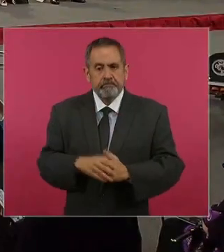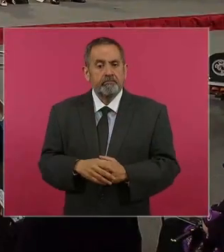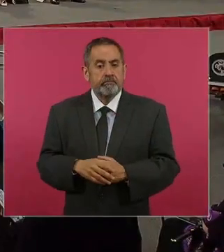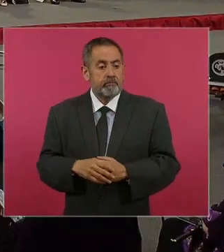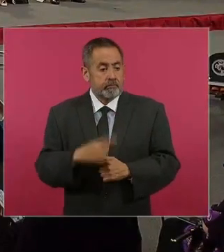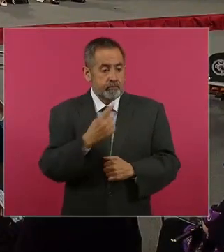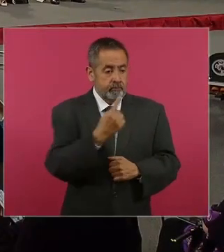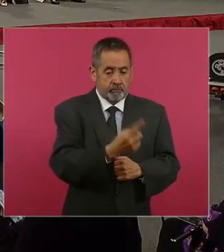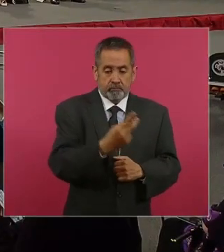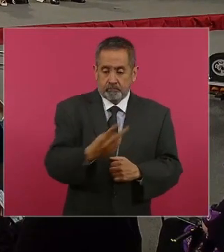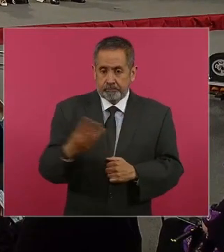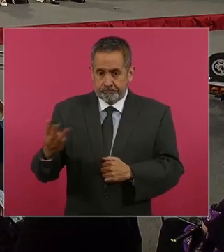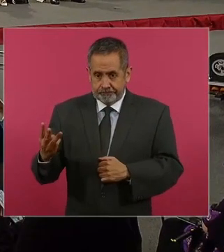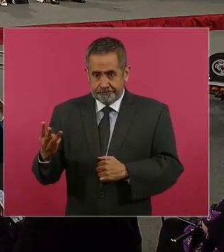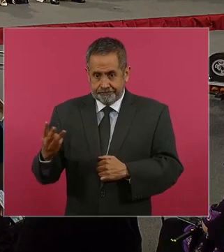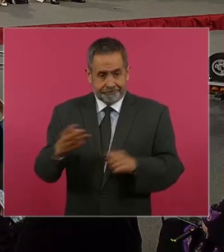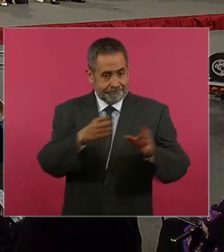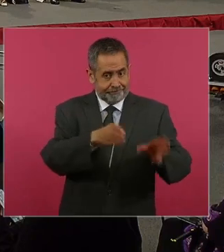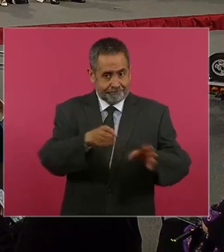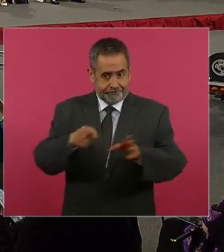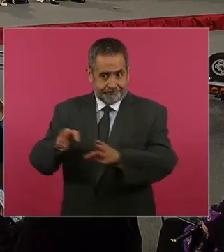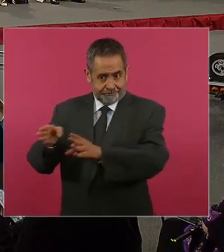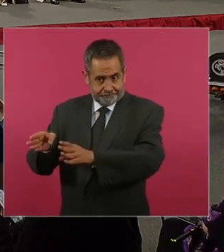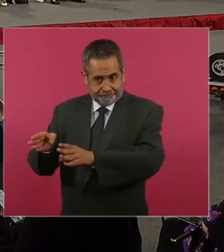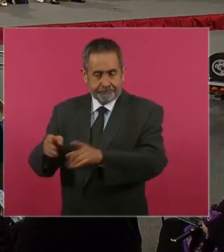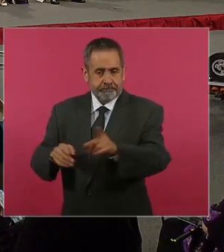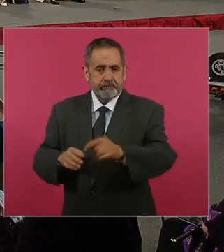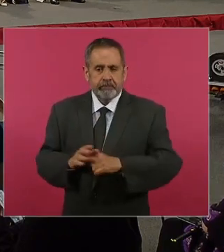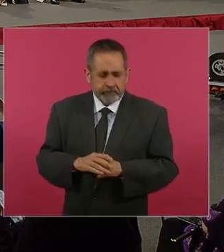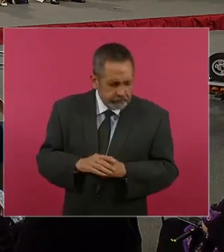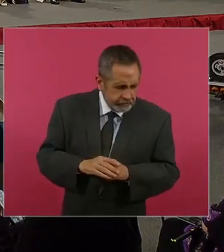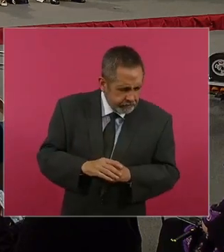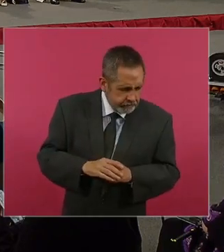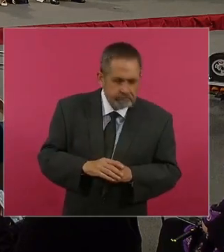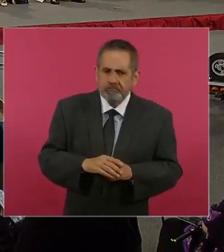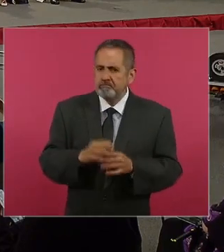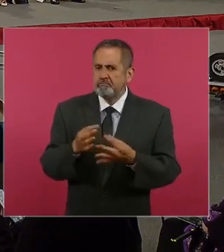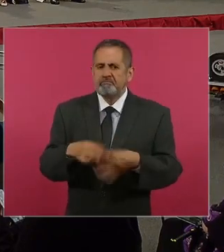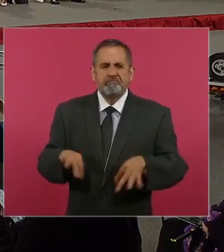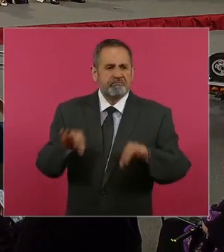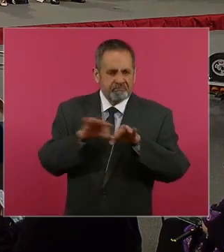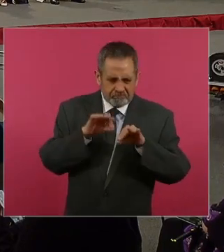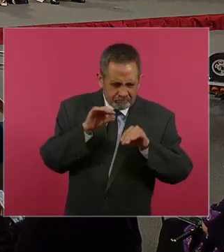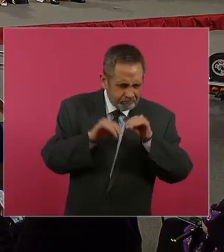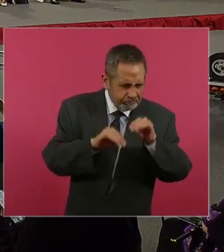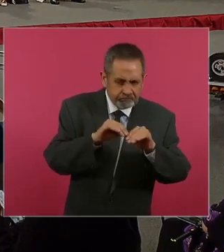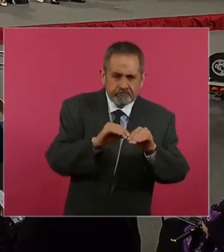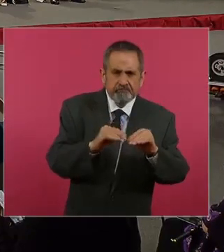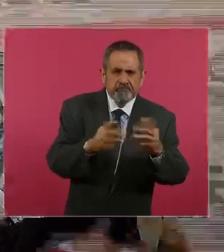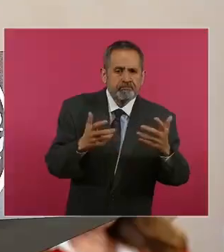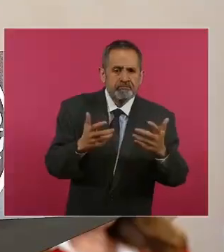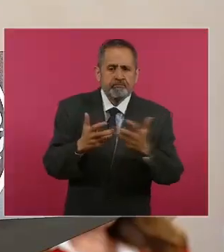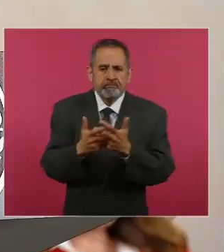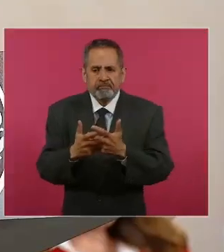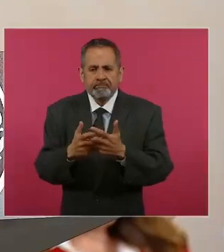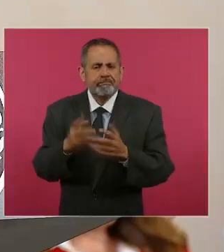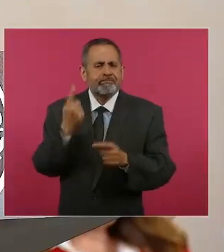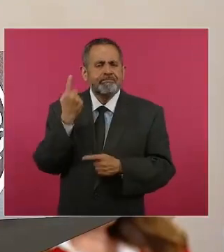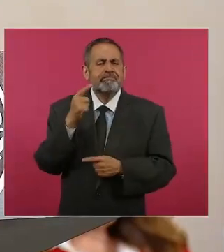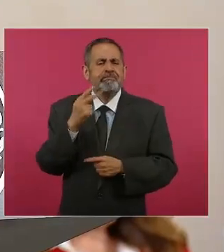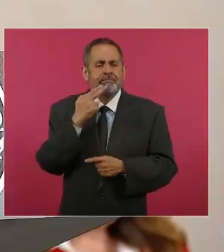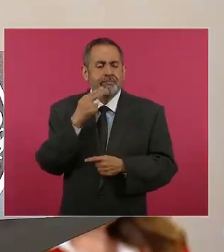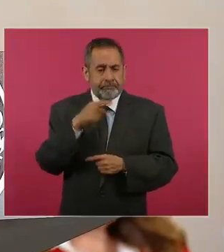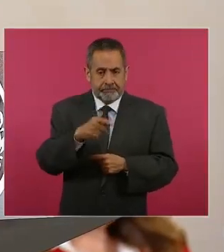tramos hemos acreditado la importancia de compaginar la más avanzada